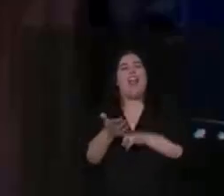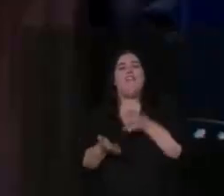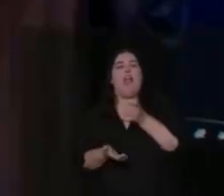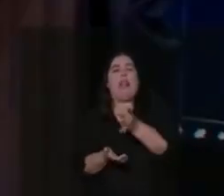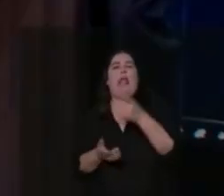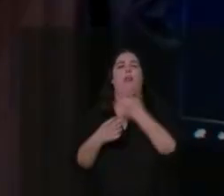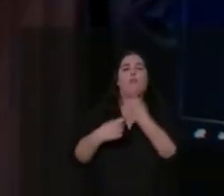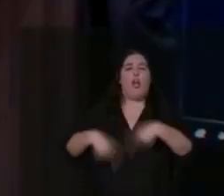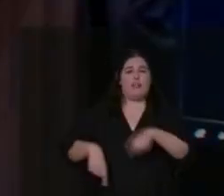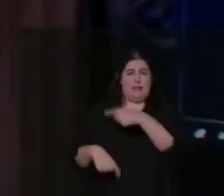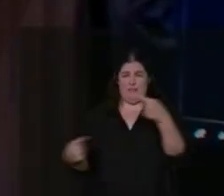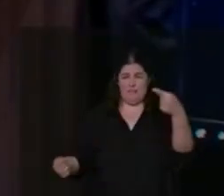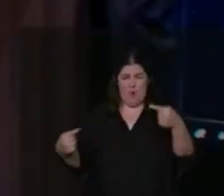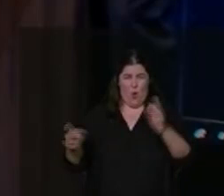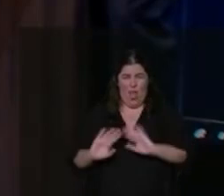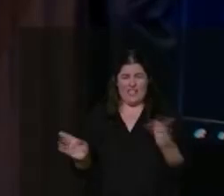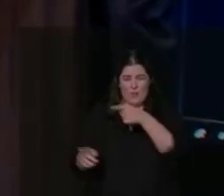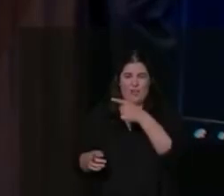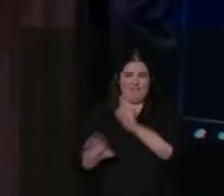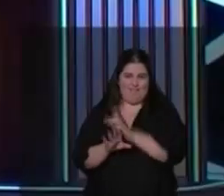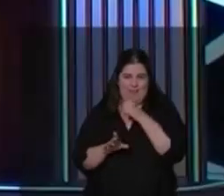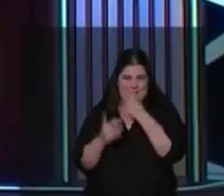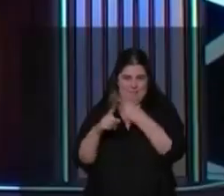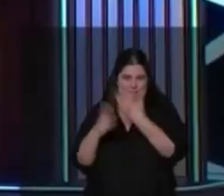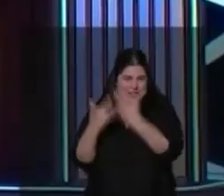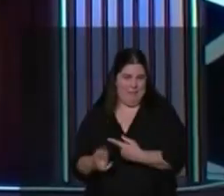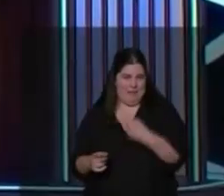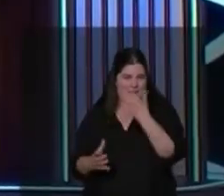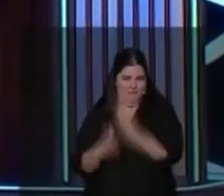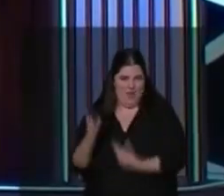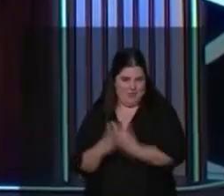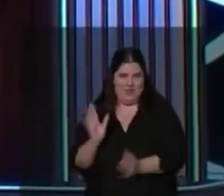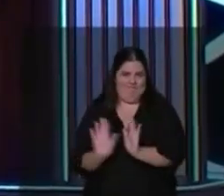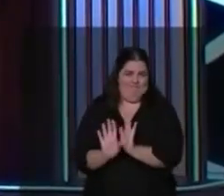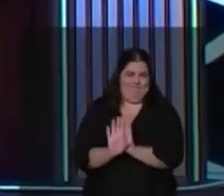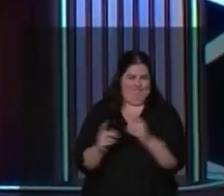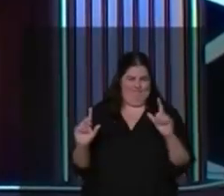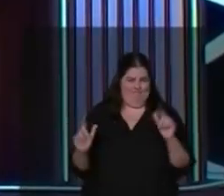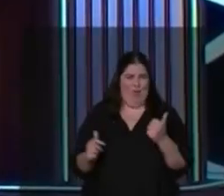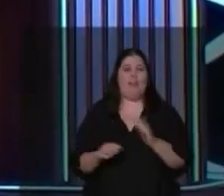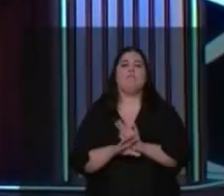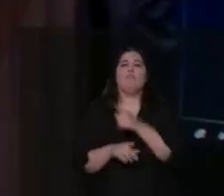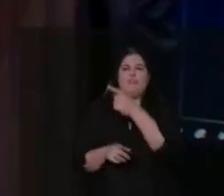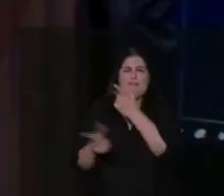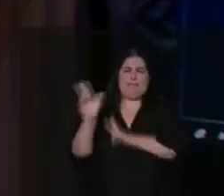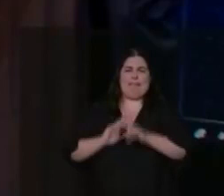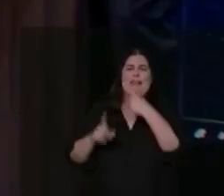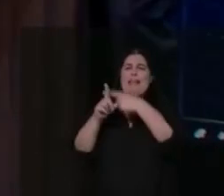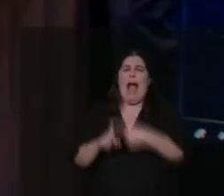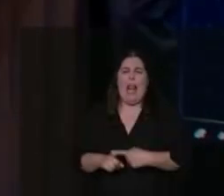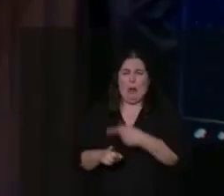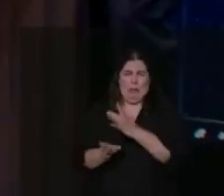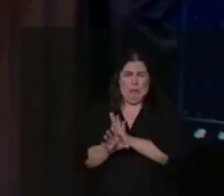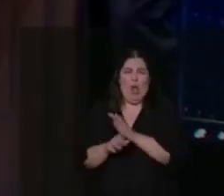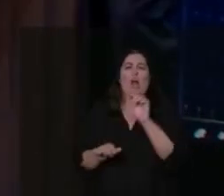dan con lo que dijiste vos ahora, o te está fallando la matemática. Entonces, digo, primero, digamos, no me vengas con cálculos que verdaderamente, digamos, no tienen ninguna